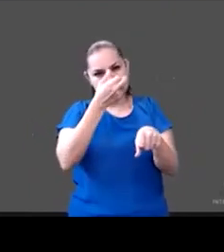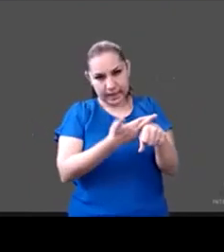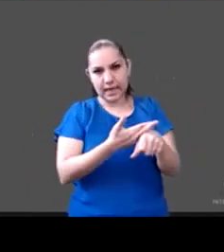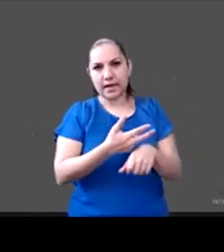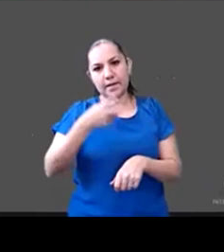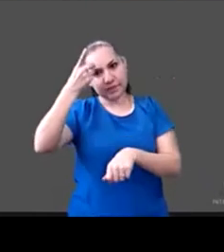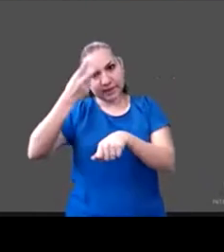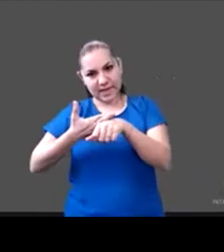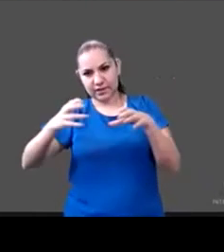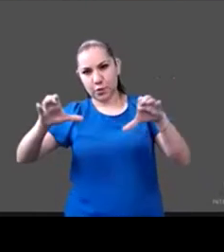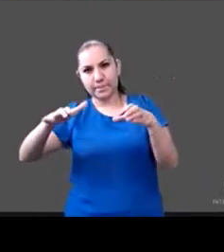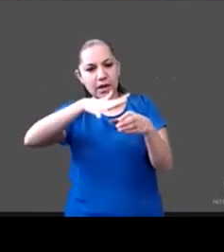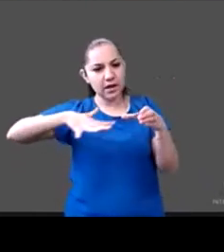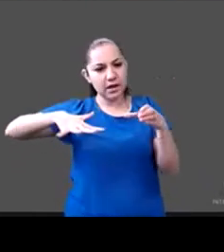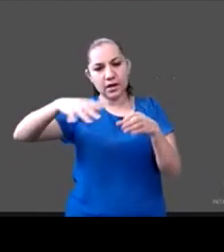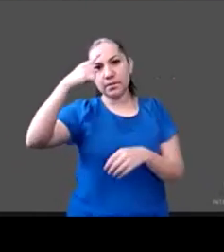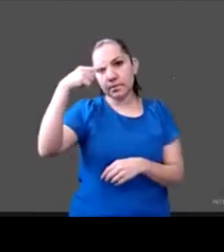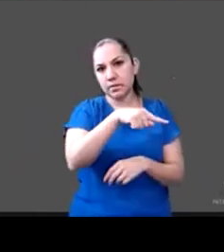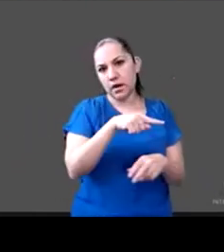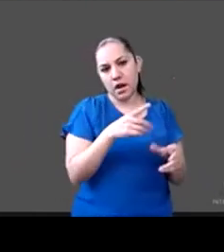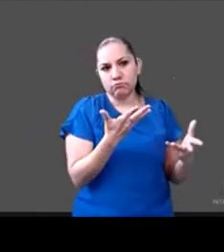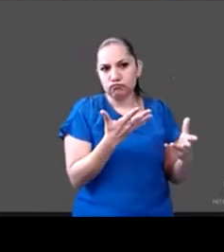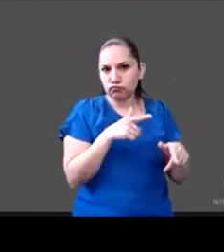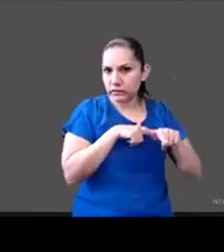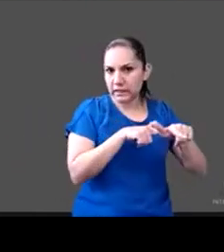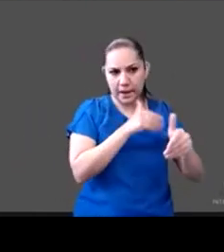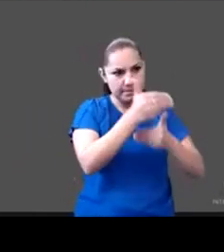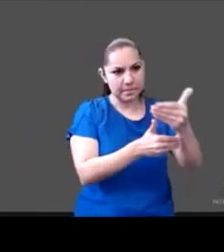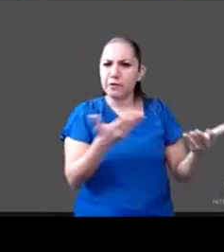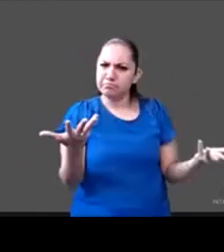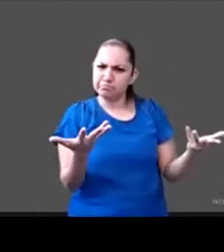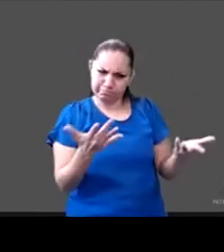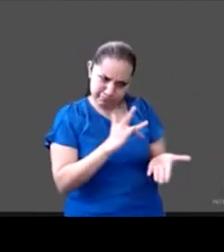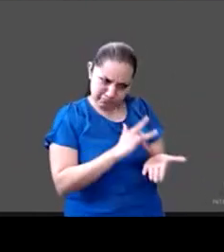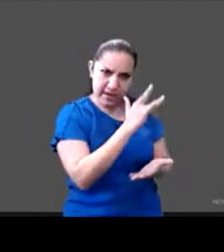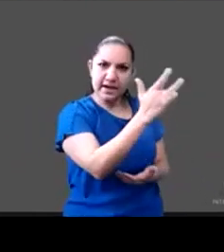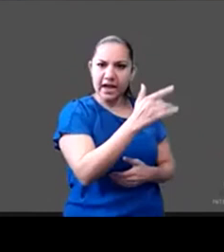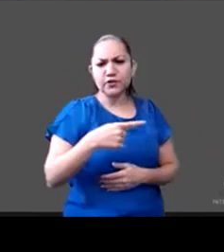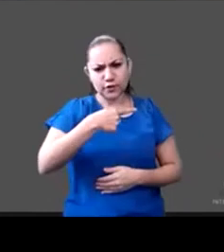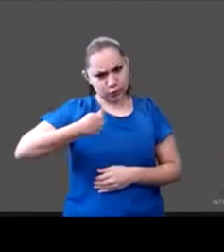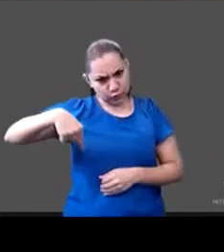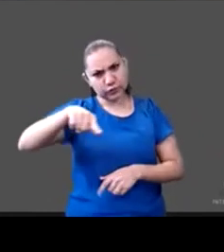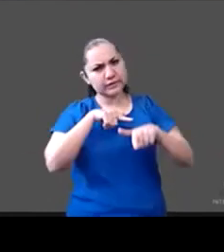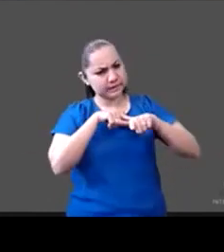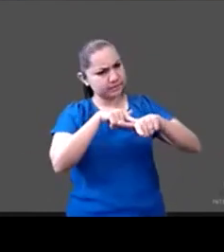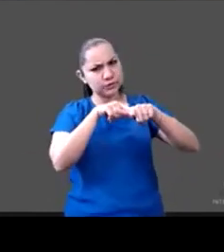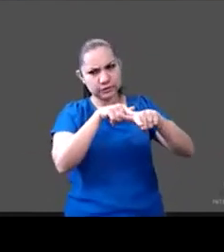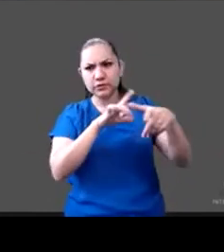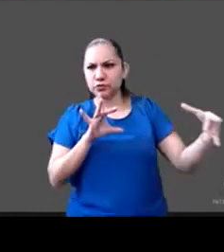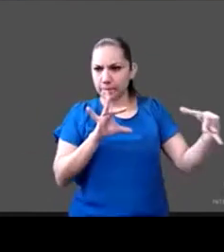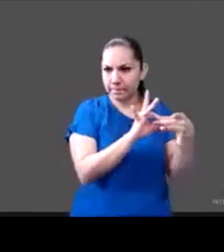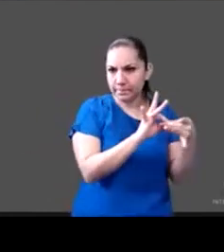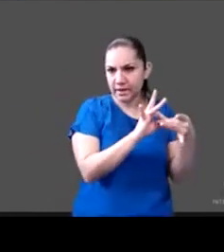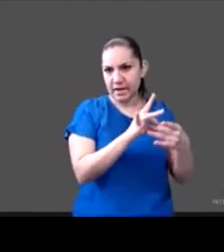Entonces, pues nuevamente simplemente agradecer y bueno, pues que sepan que continuamos además con este trabajo que es un